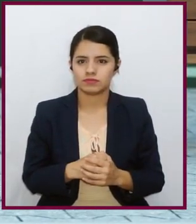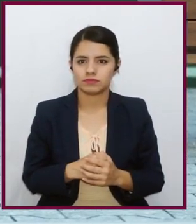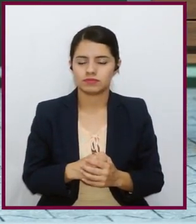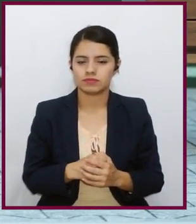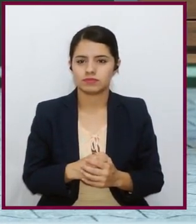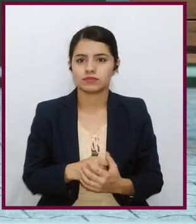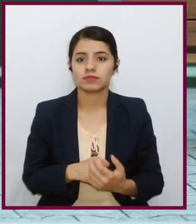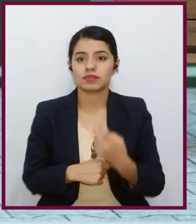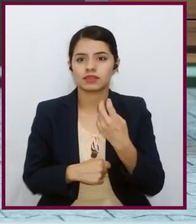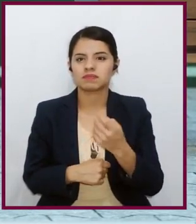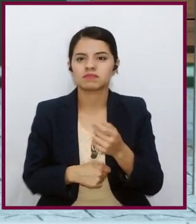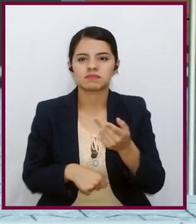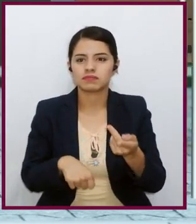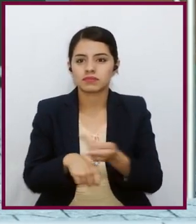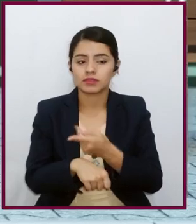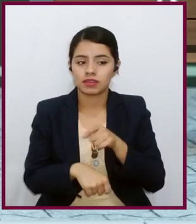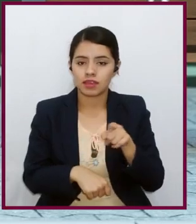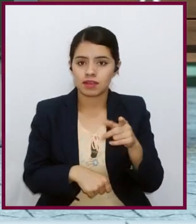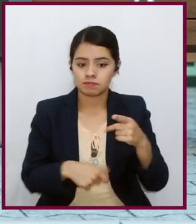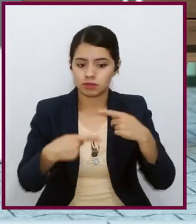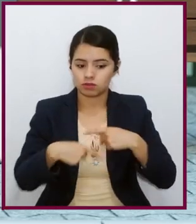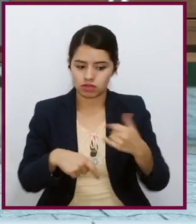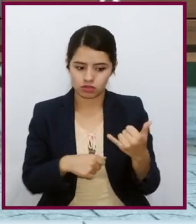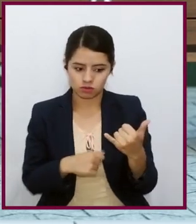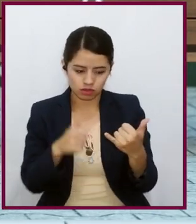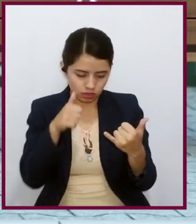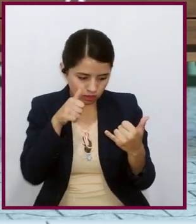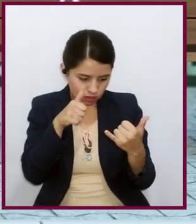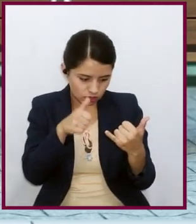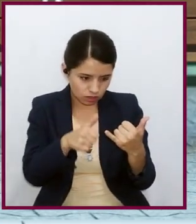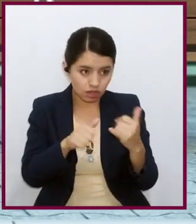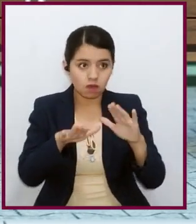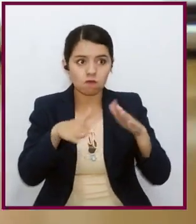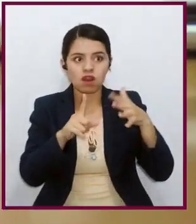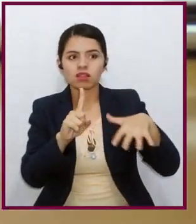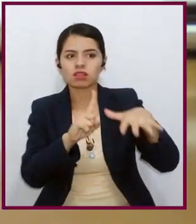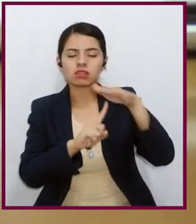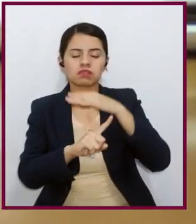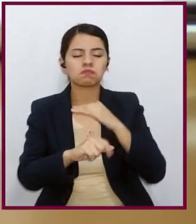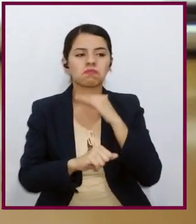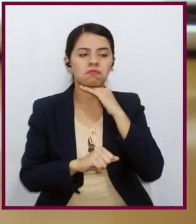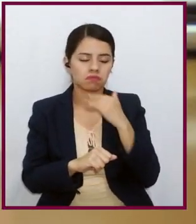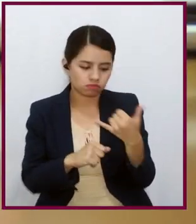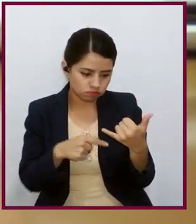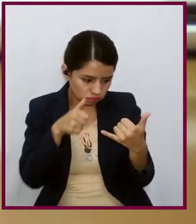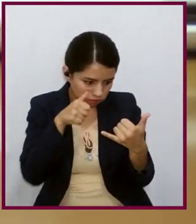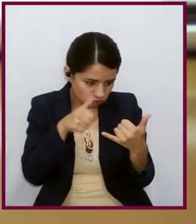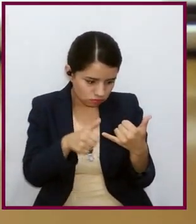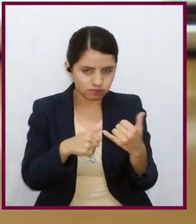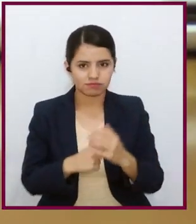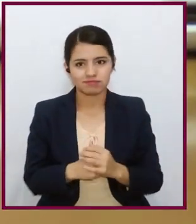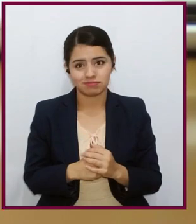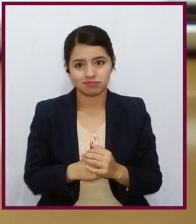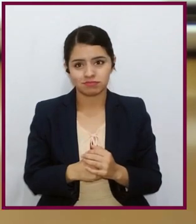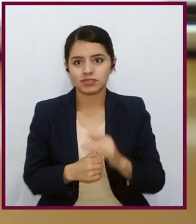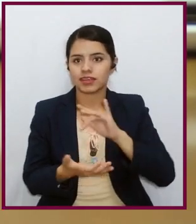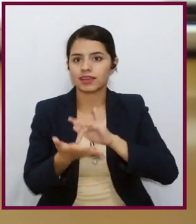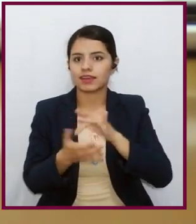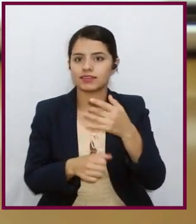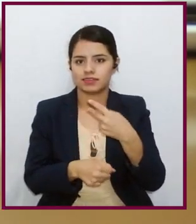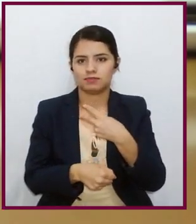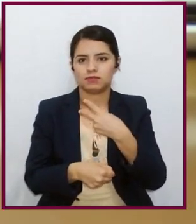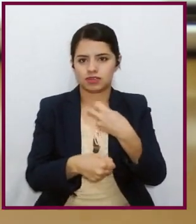la red social donde las infografías tienen la capacidad de viralizarse o propagarse más fácilmente. En realidad, una infografía debe tener